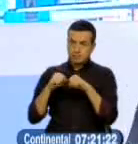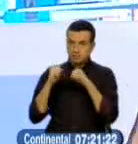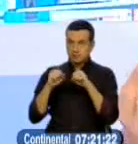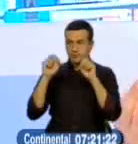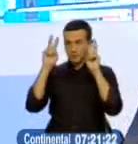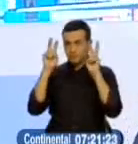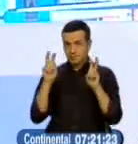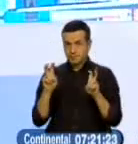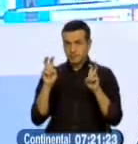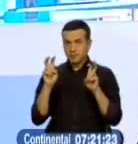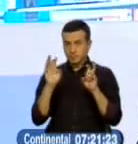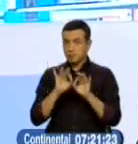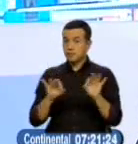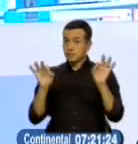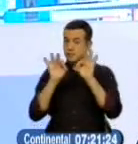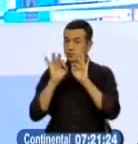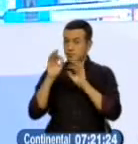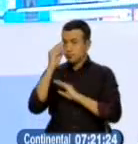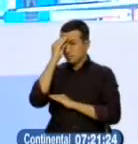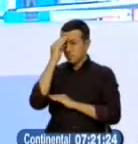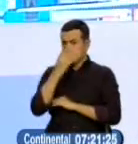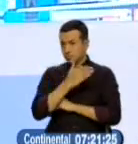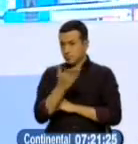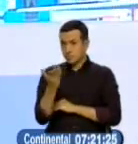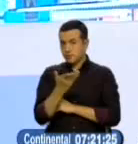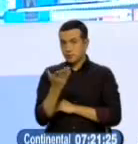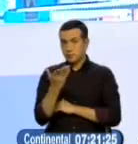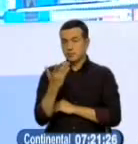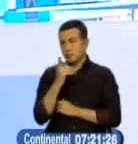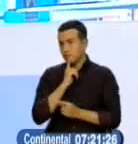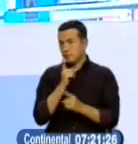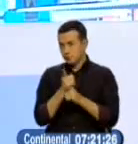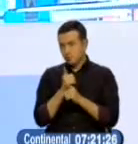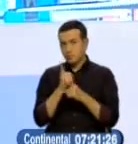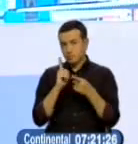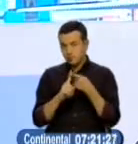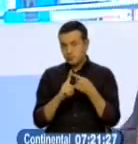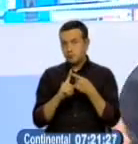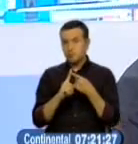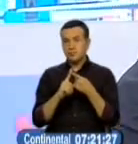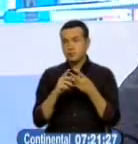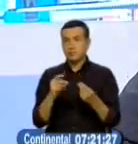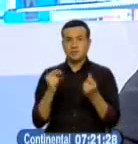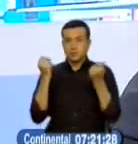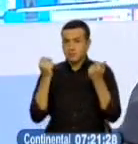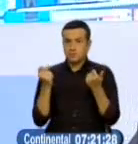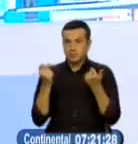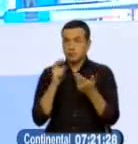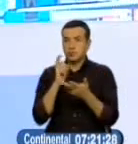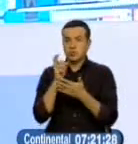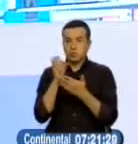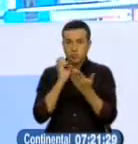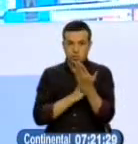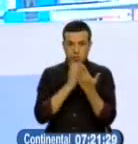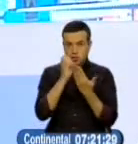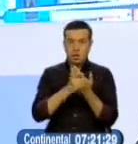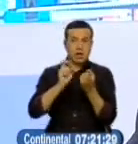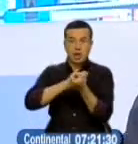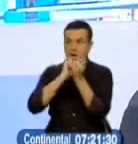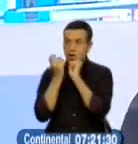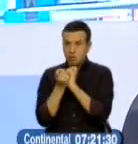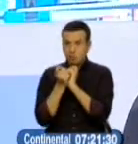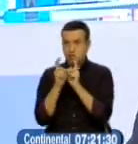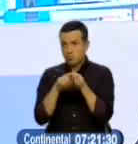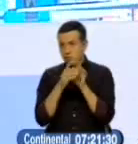son temas de fondo en los aspectos educativos, como es obvio. Entonces, entrar y rediseñar una malla curricular que